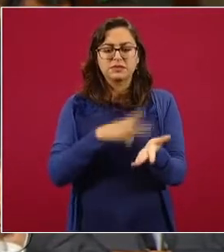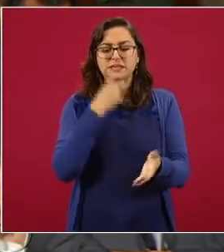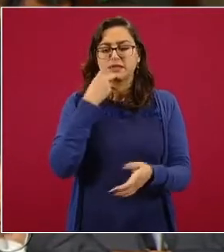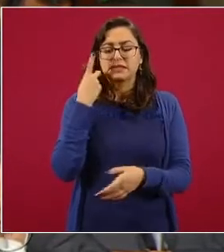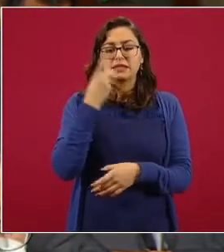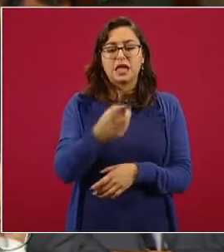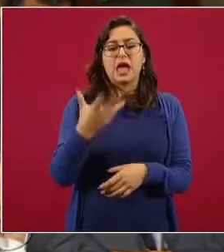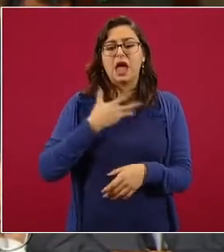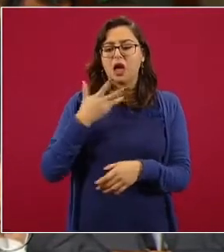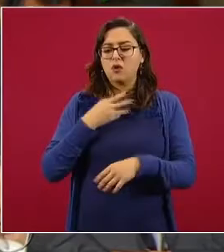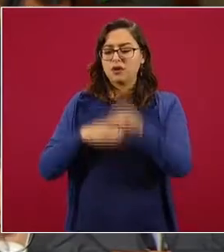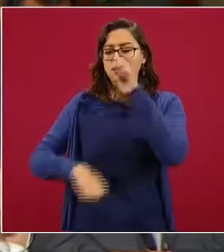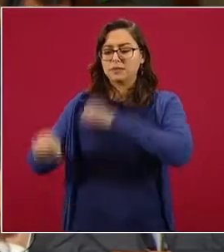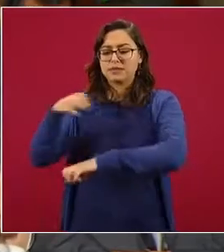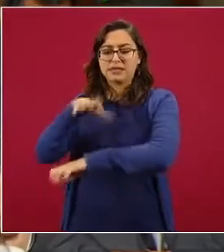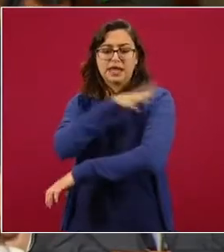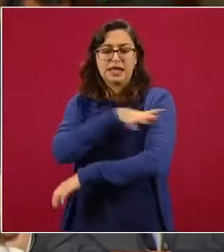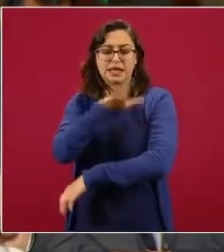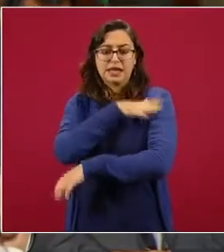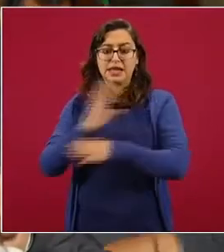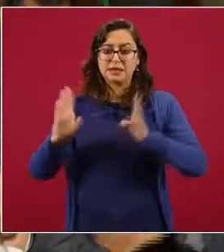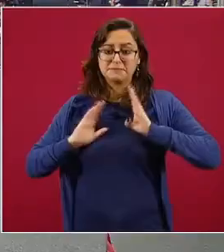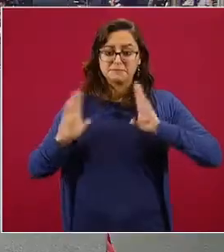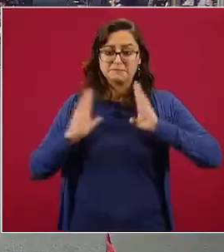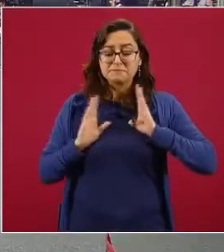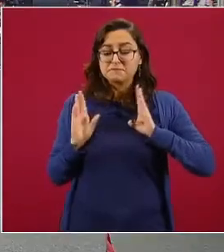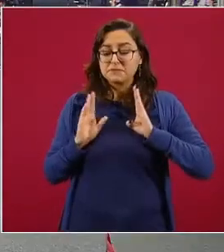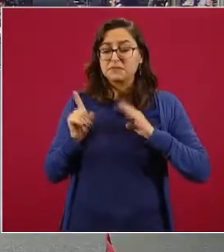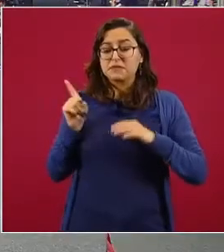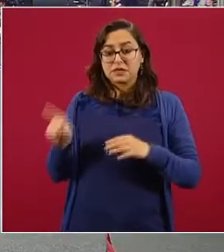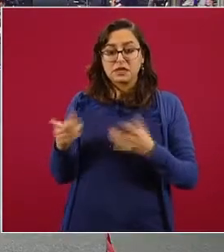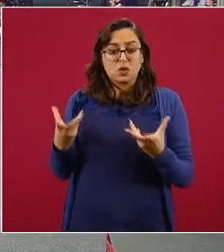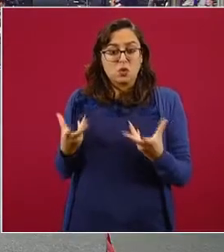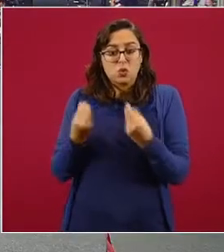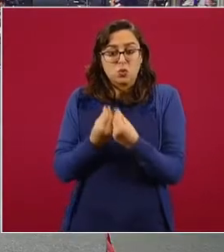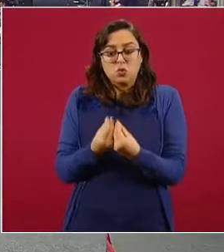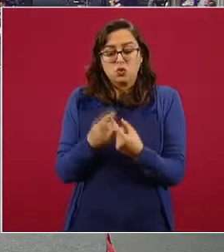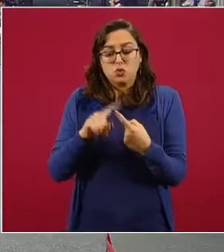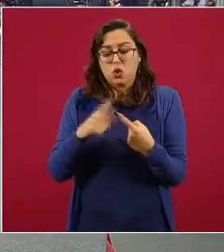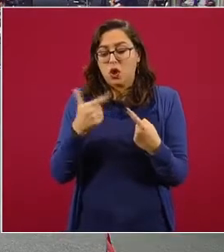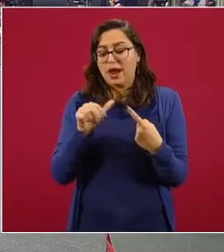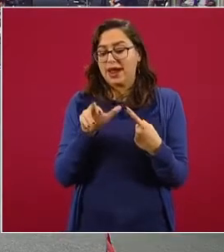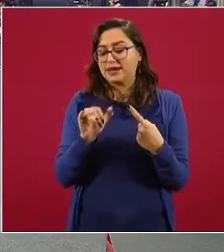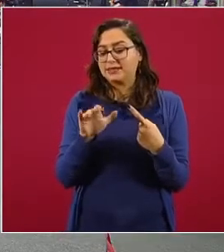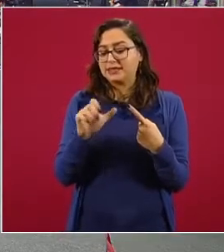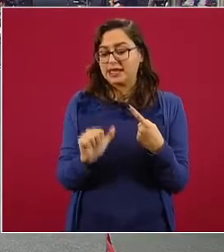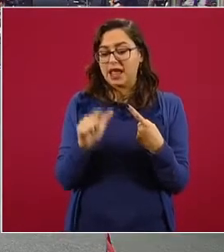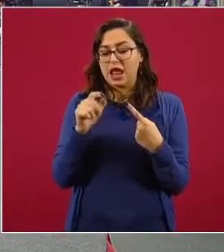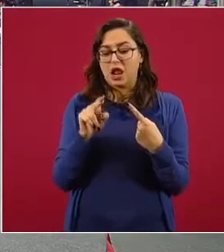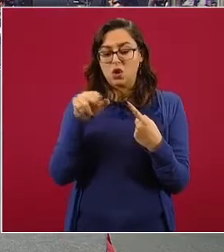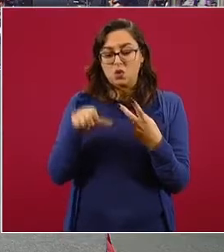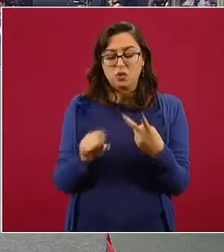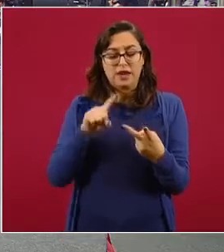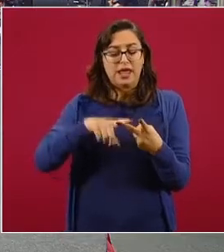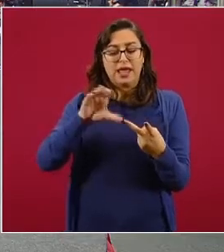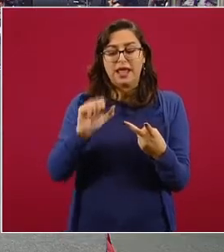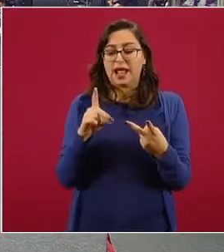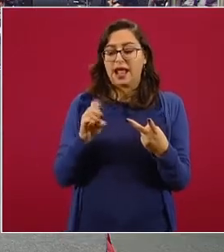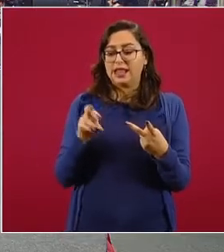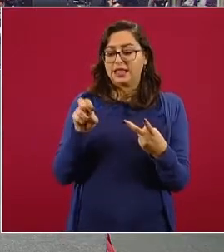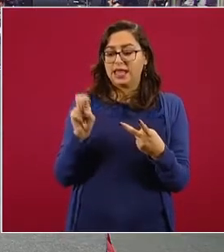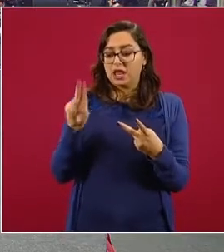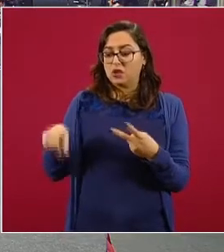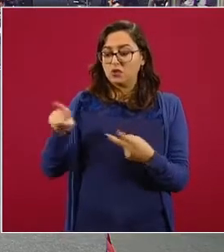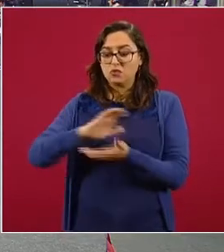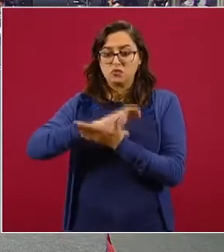retirado del Ejército, que al parecer está muy ligada a García Luna y a Felipe Calderón. Recibió el contrato